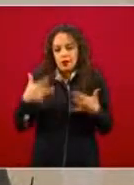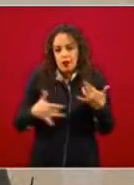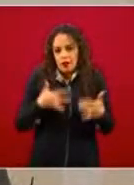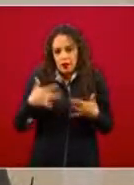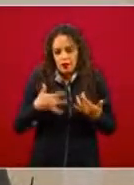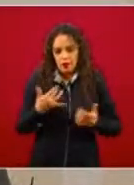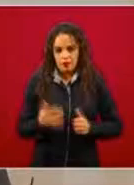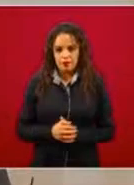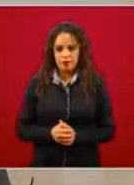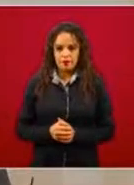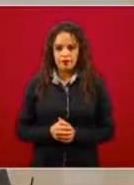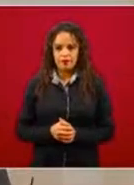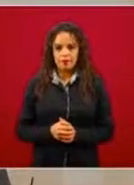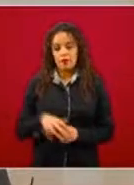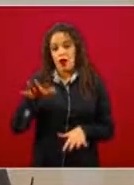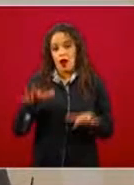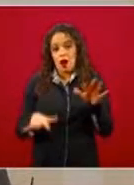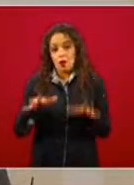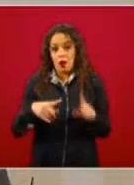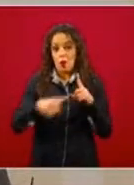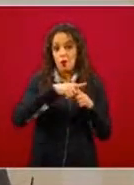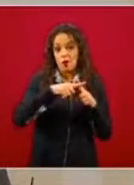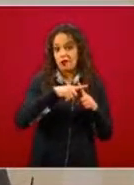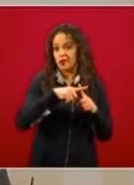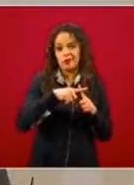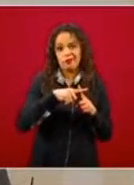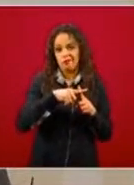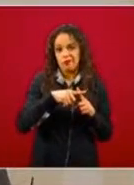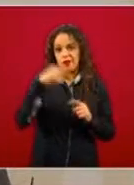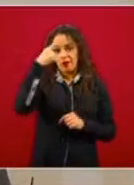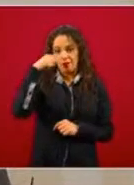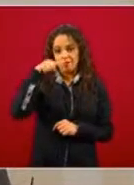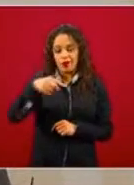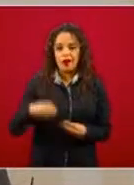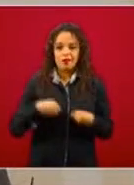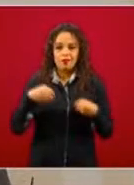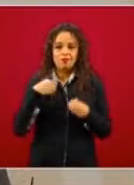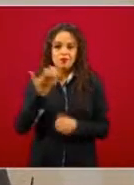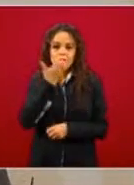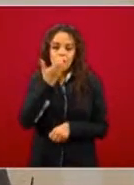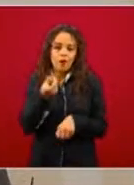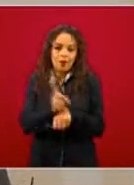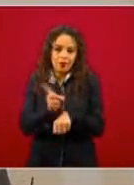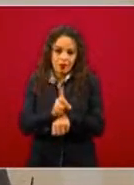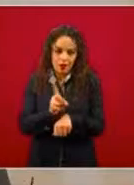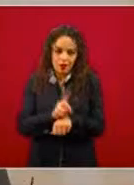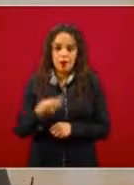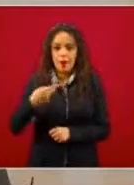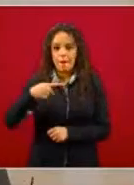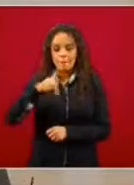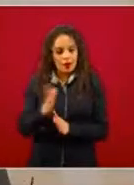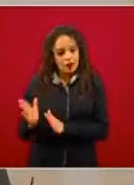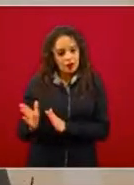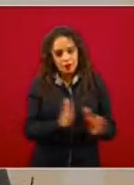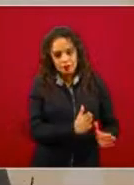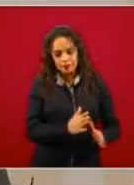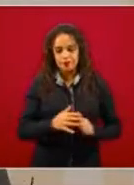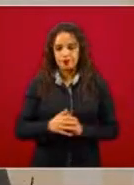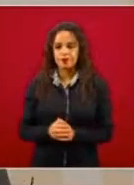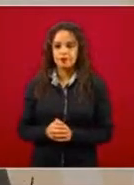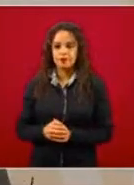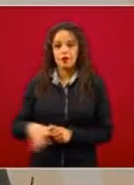veces no and son tan different other positivos feelings. para la And convivencia those cotidiana. feelings may not be as Pero positive posiblemente más for que our eso daily está presente basis.